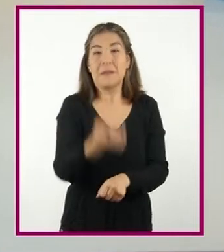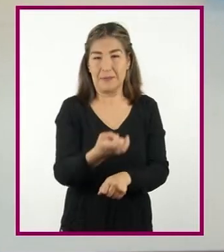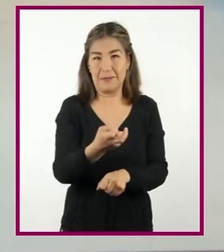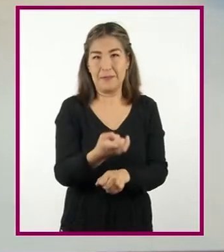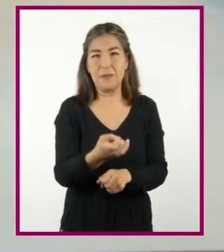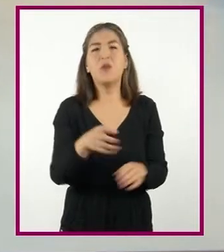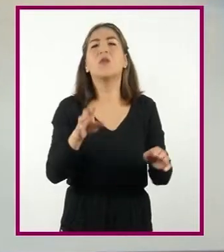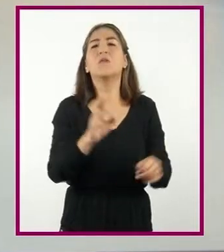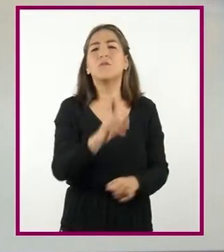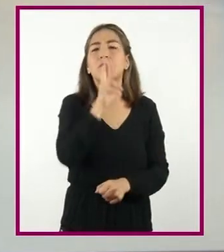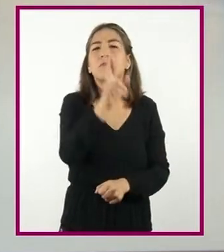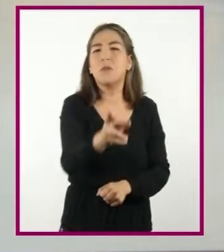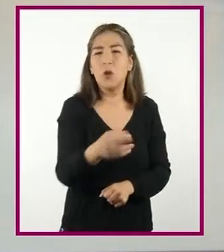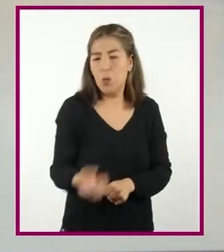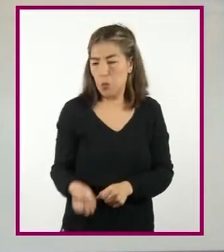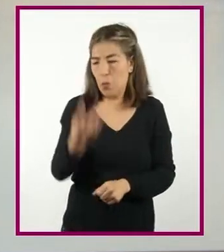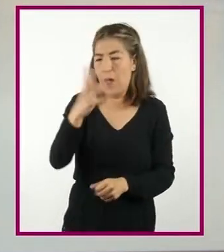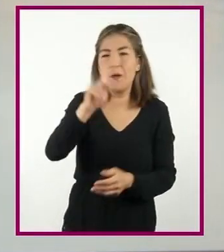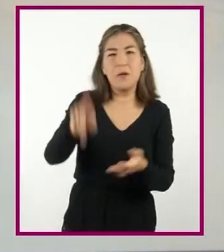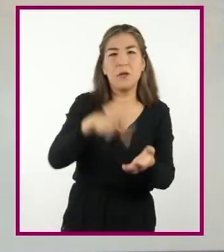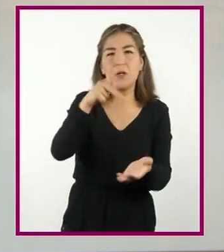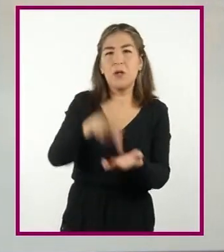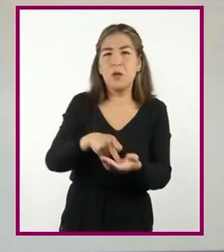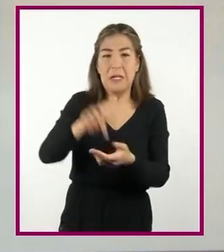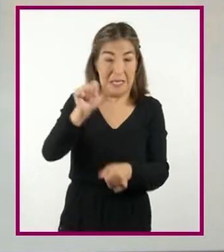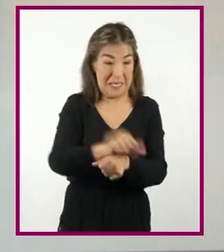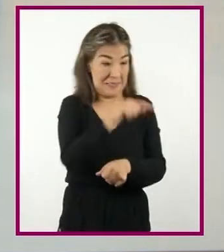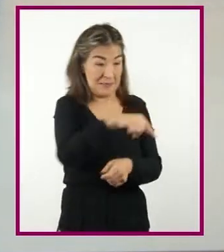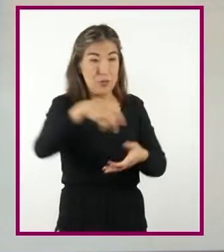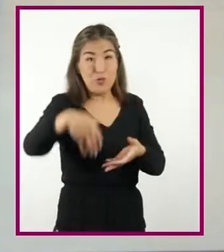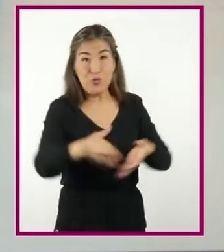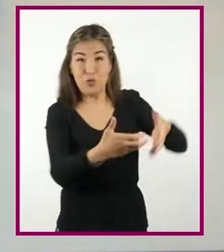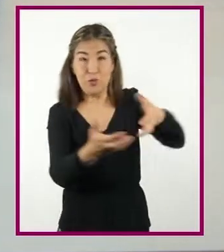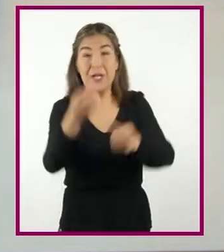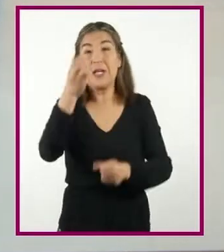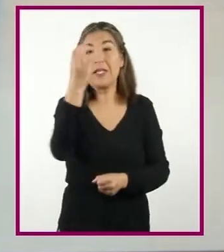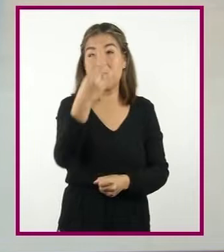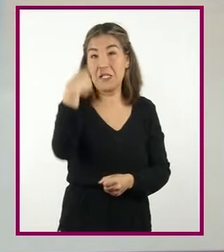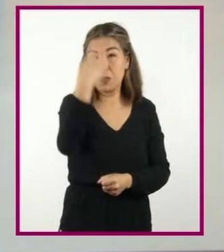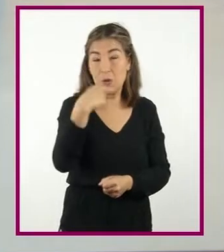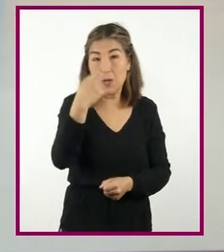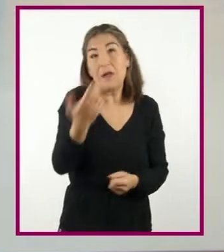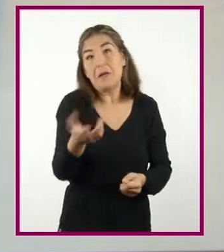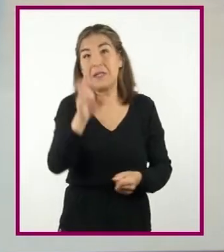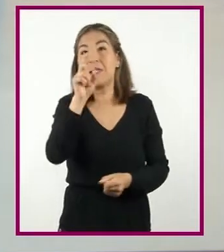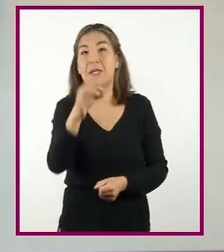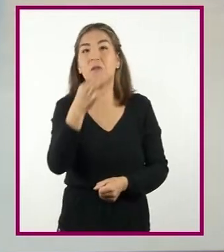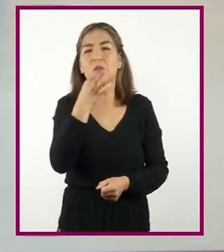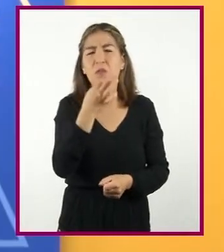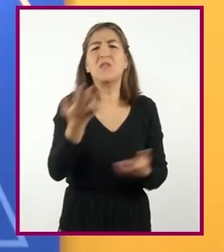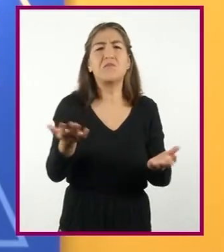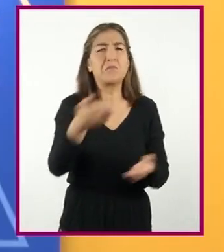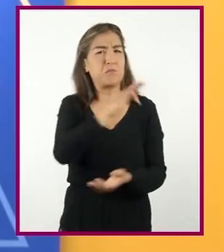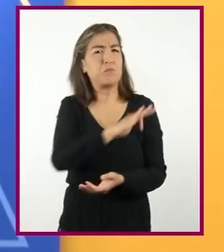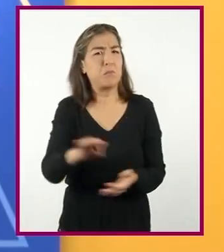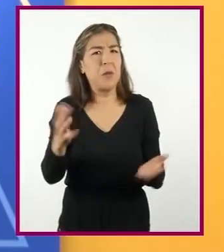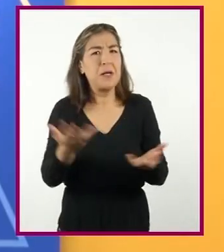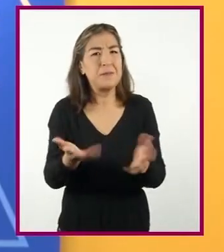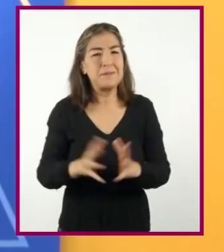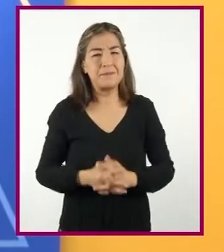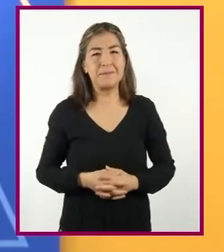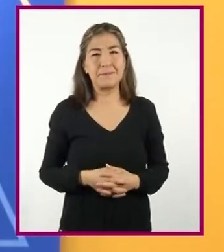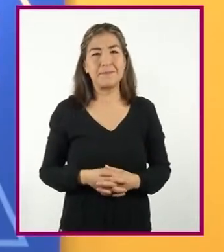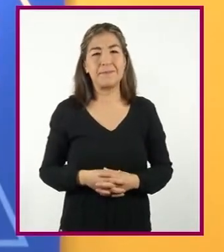responder cuántos kilómetros recorrió el automóvil en 3 horas y 30 minutos, ¿qué podemos hacer? Sabemos